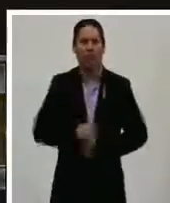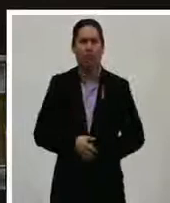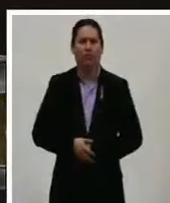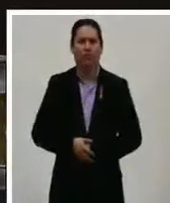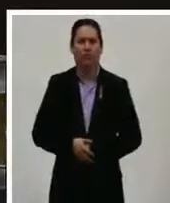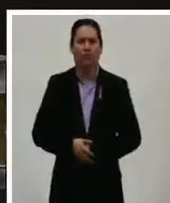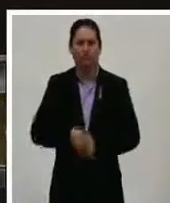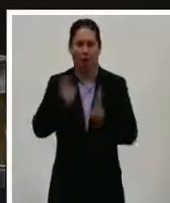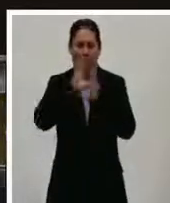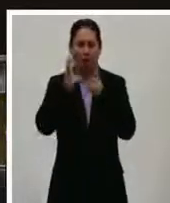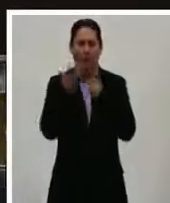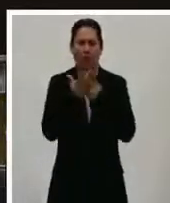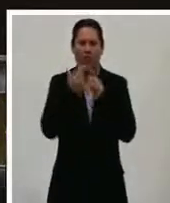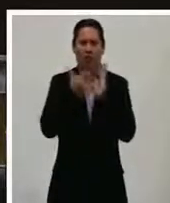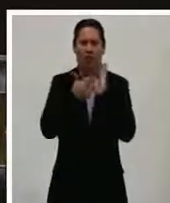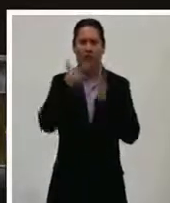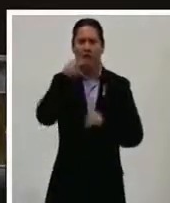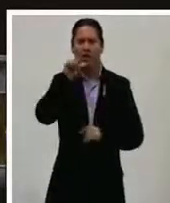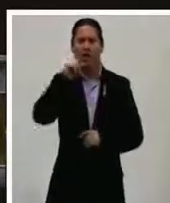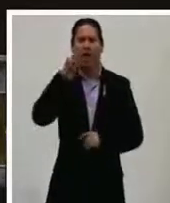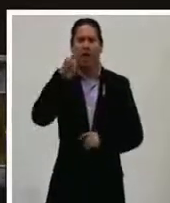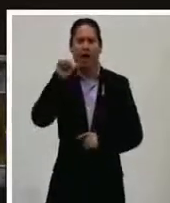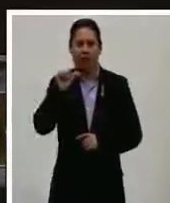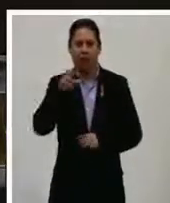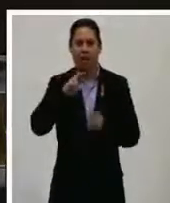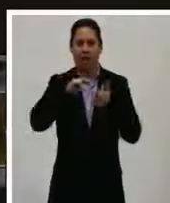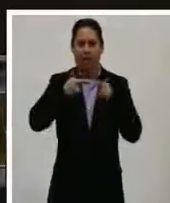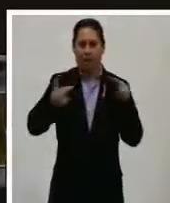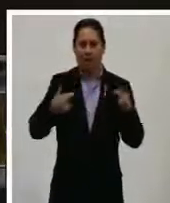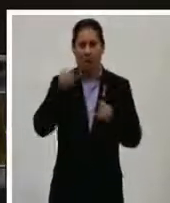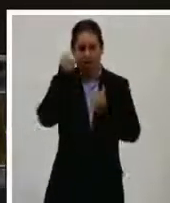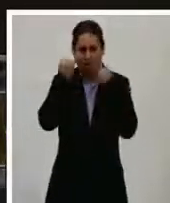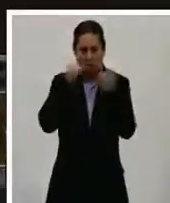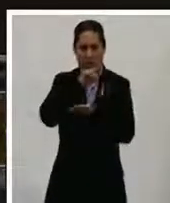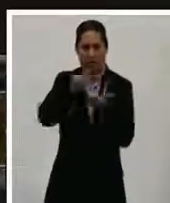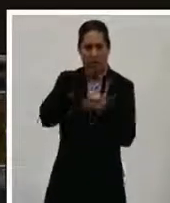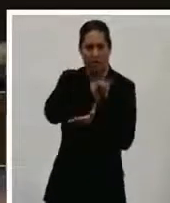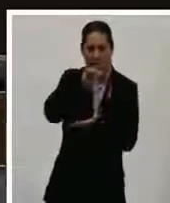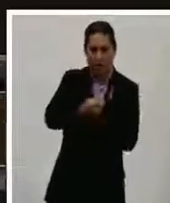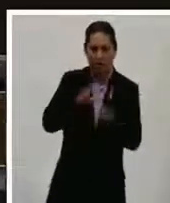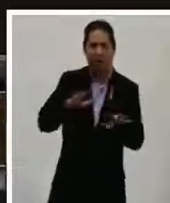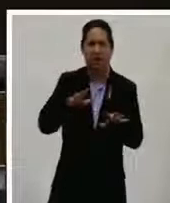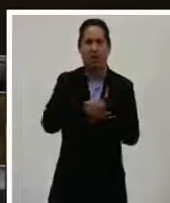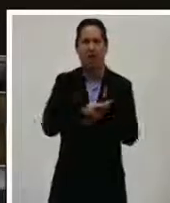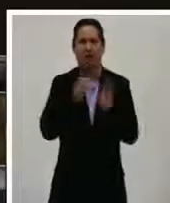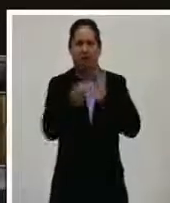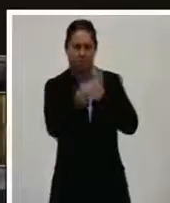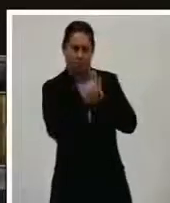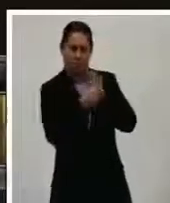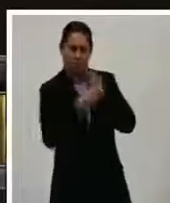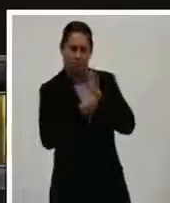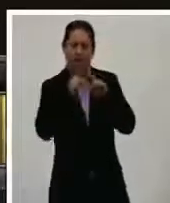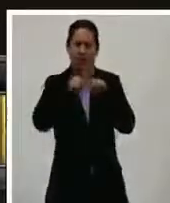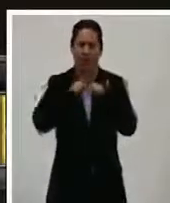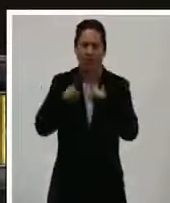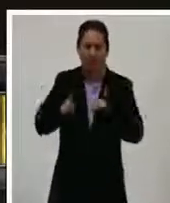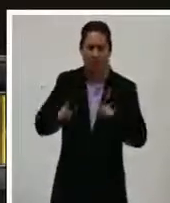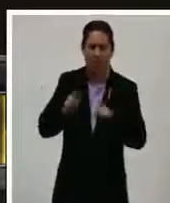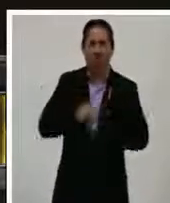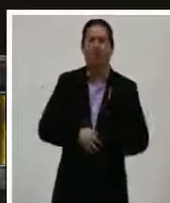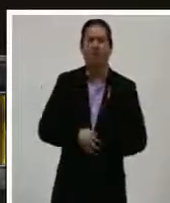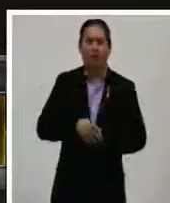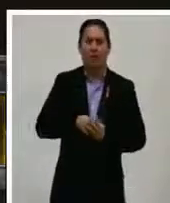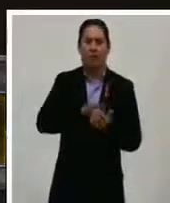presenta la comisión de hacienda relativo a la iniciativa de decreto por el que se reforman y adicionan diversas disposiciones